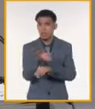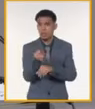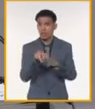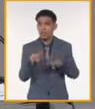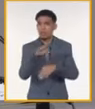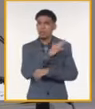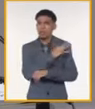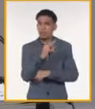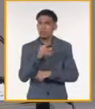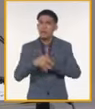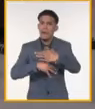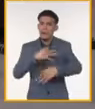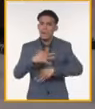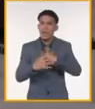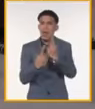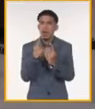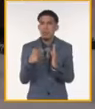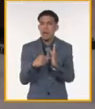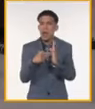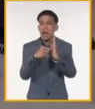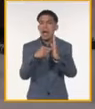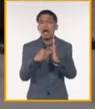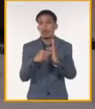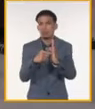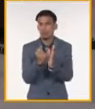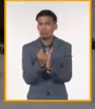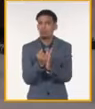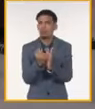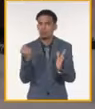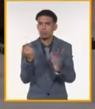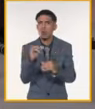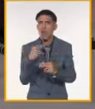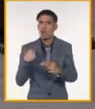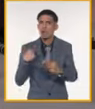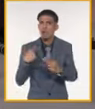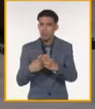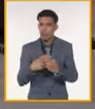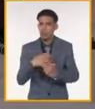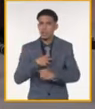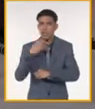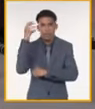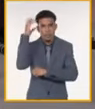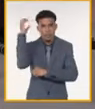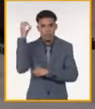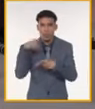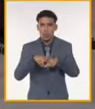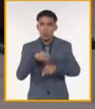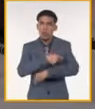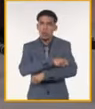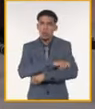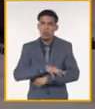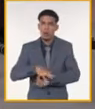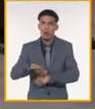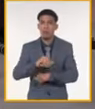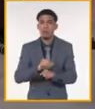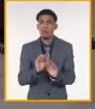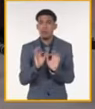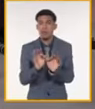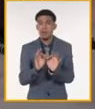referencia a elementos que dan continuidad y ratifican la voluntad que tiene nuestro gobierno eh con base en los lineamientos En la propia